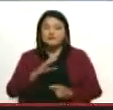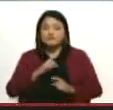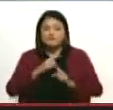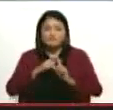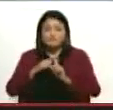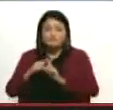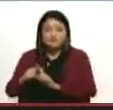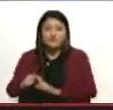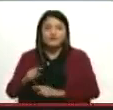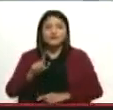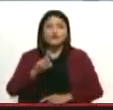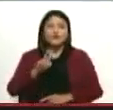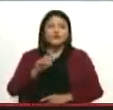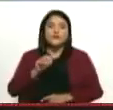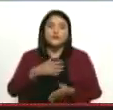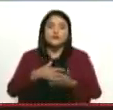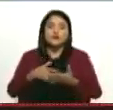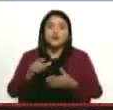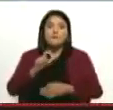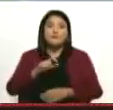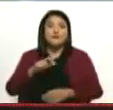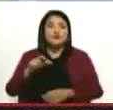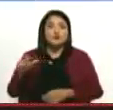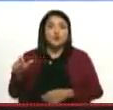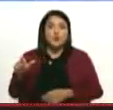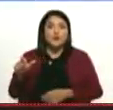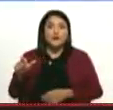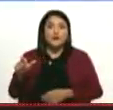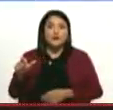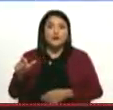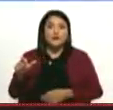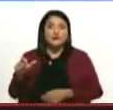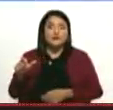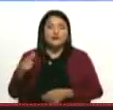de personas de descendencia africana